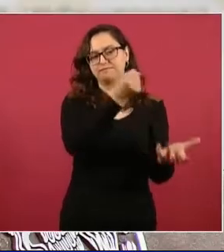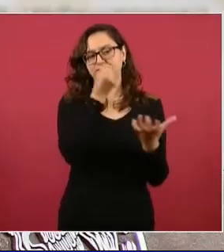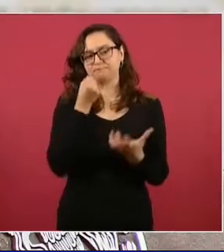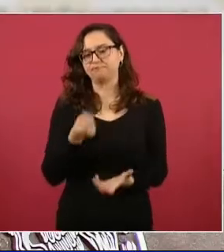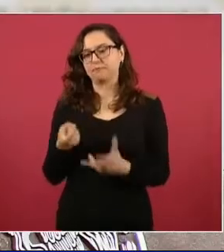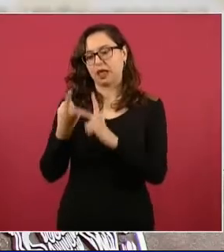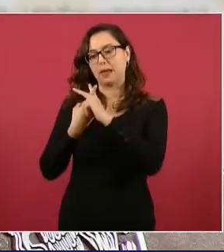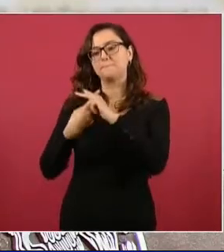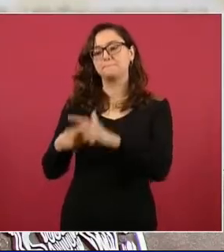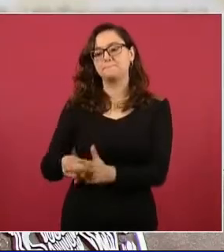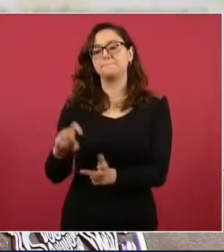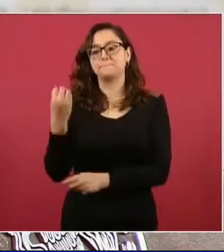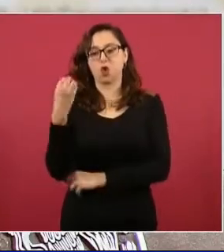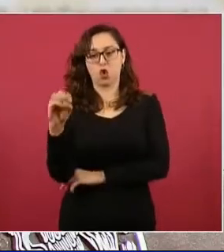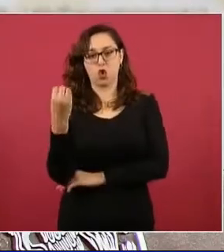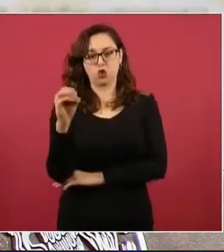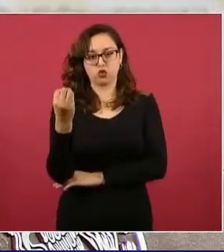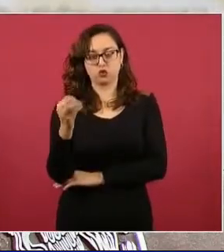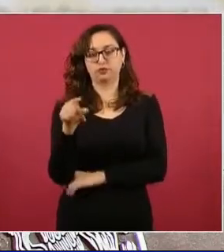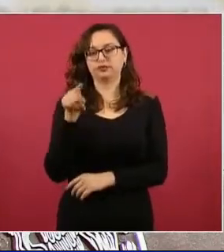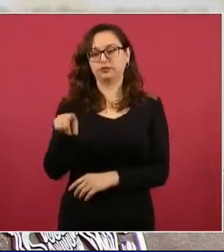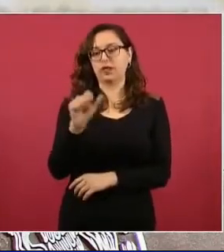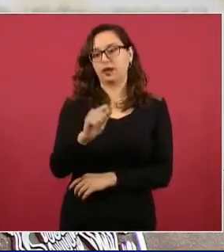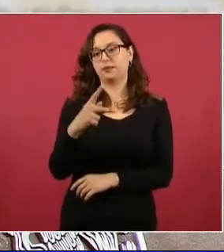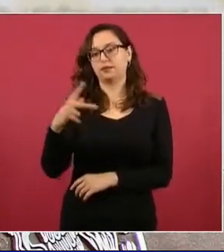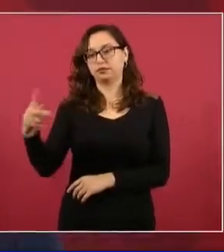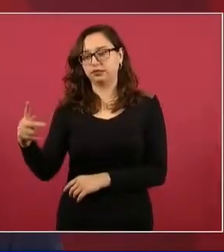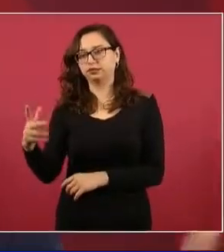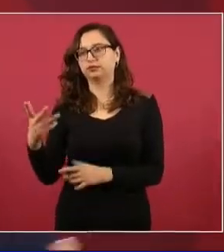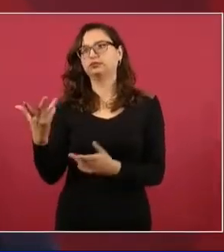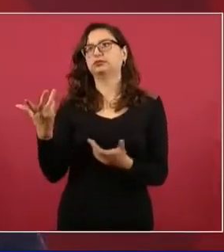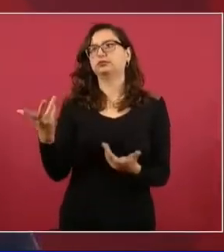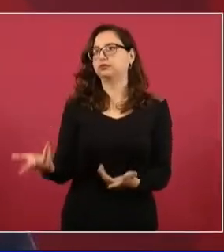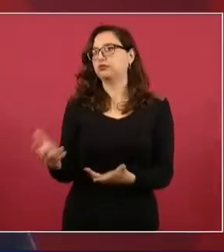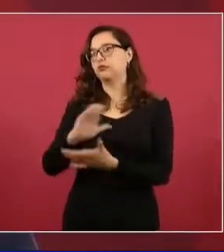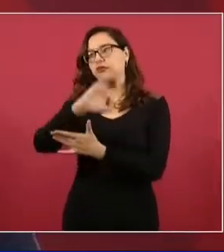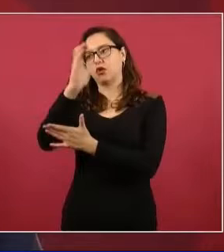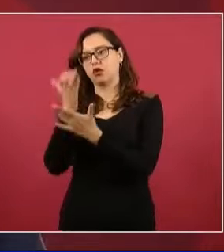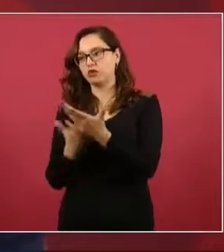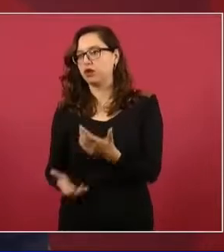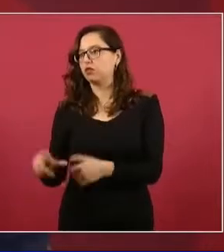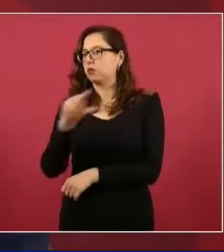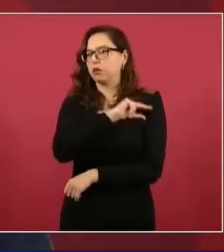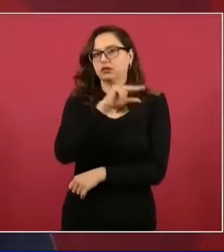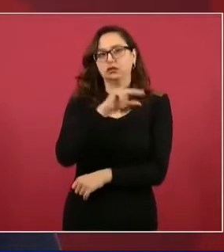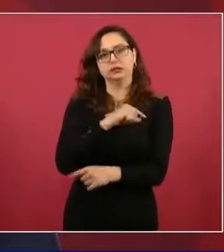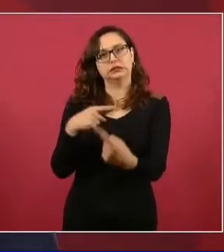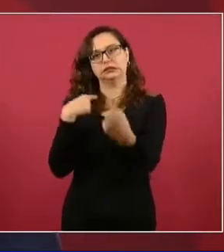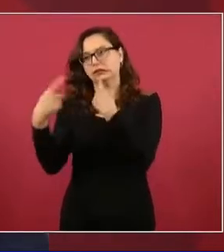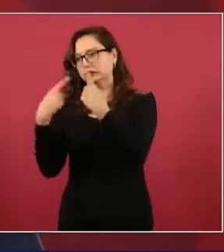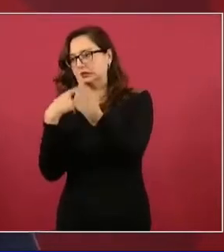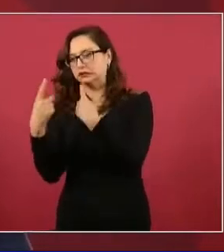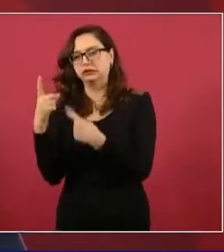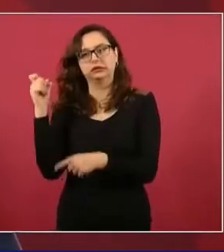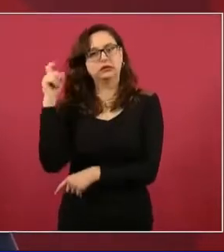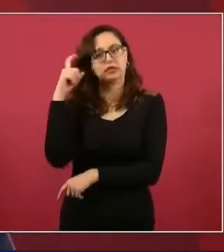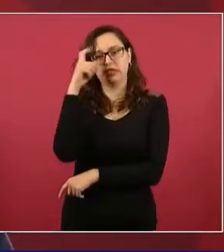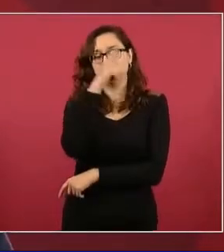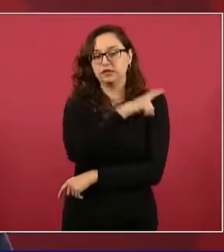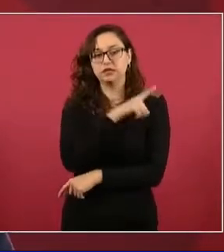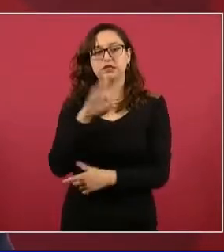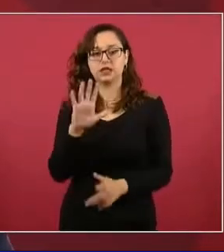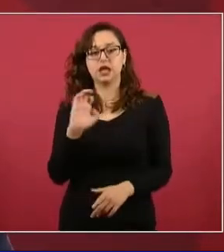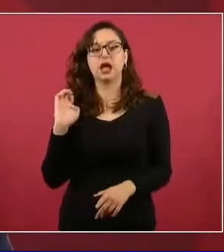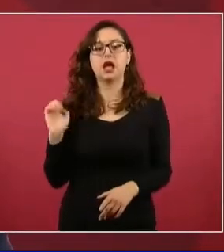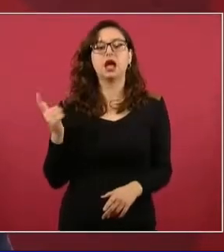obra de Ticul. Era otro hospital, un APP, que además se tuvo que resolver todo el conflicto jurídico que tenía un APP que había iniciado el